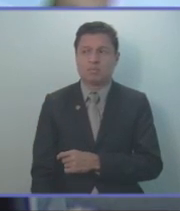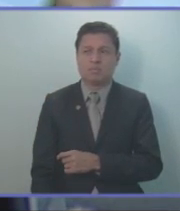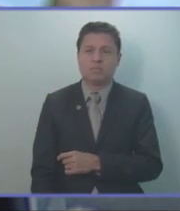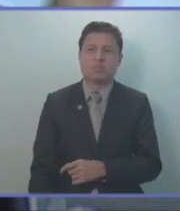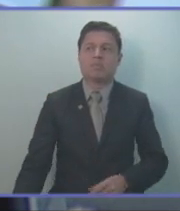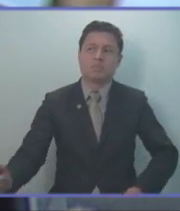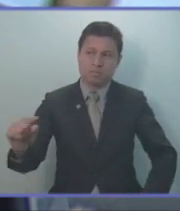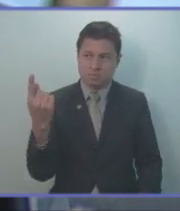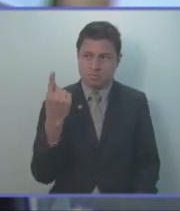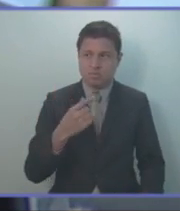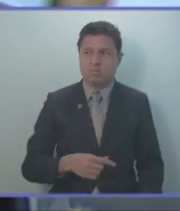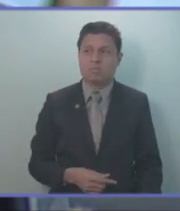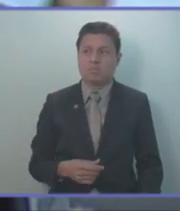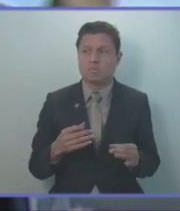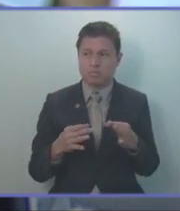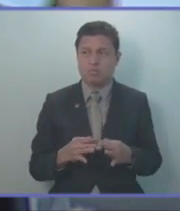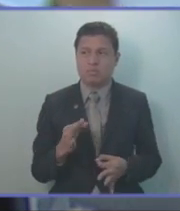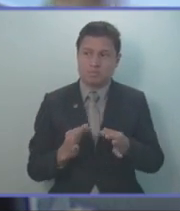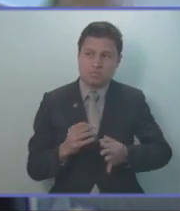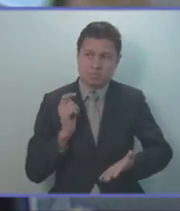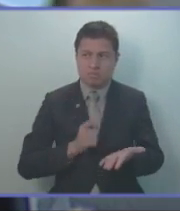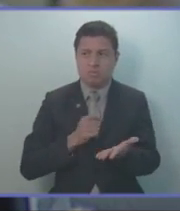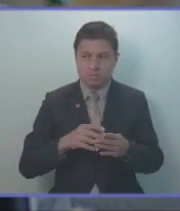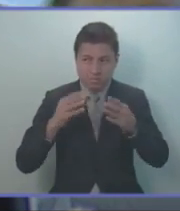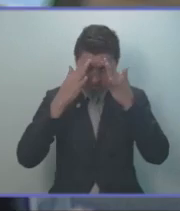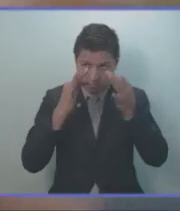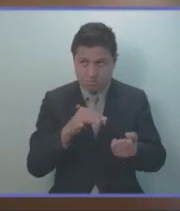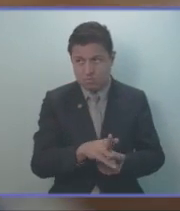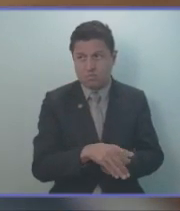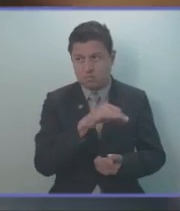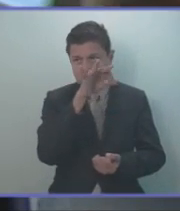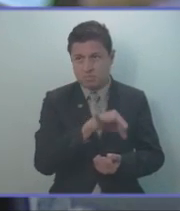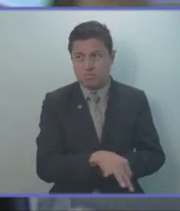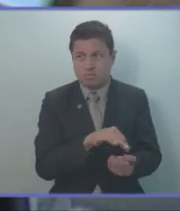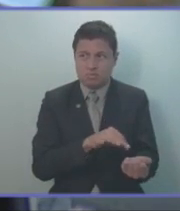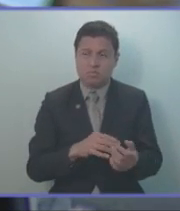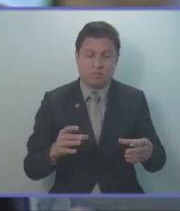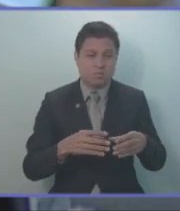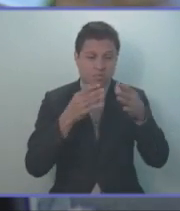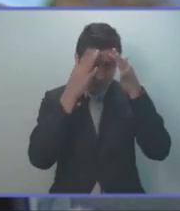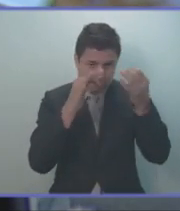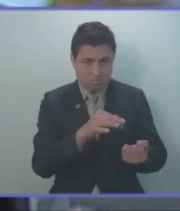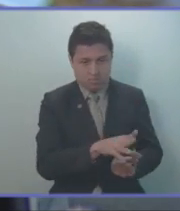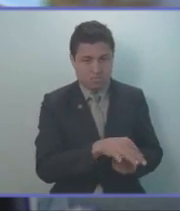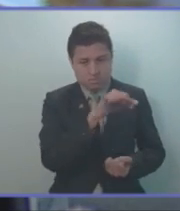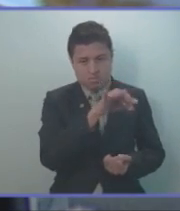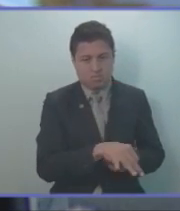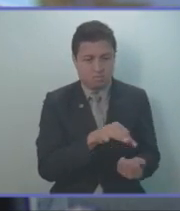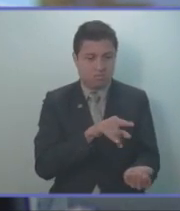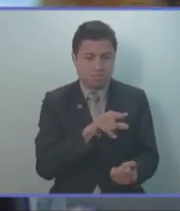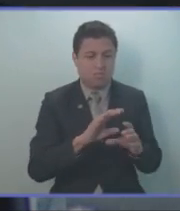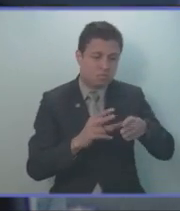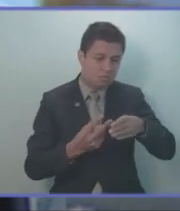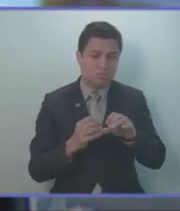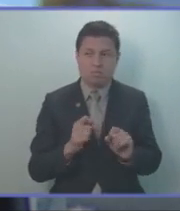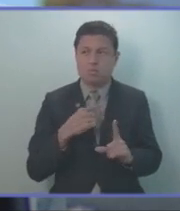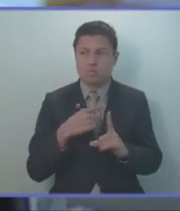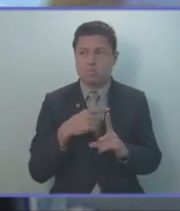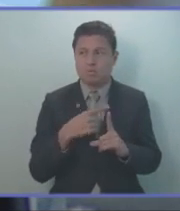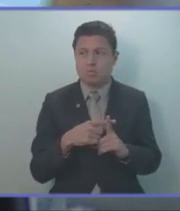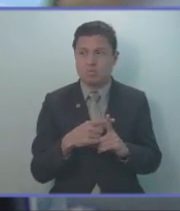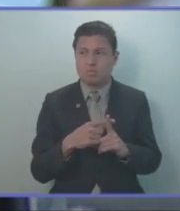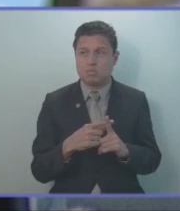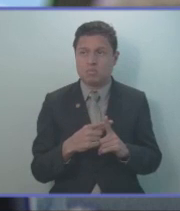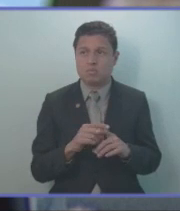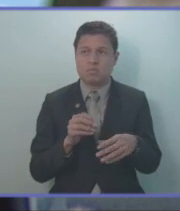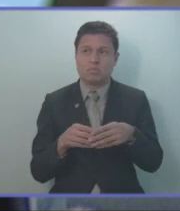1. Naturaleza jurídica del dictamen de archivo. Los dictámenes de archivo de una comisión pueden ser favorables,